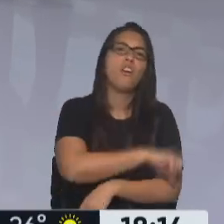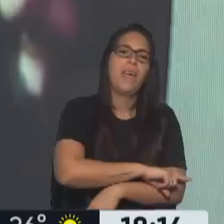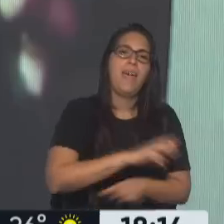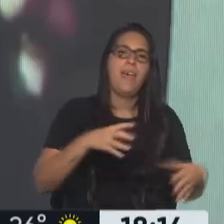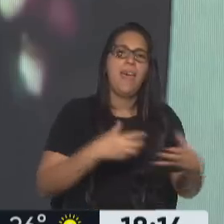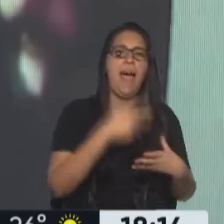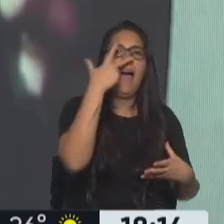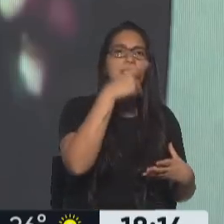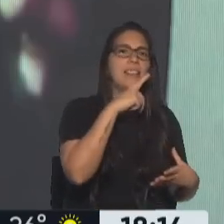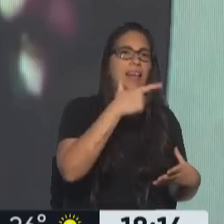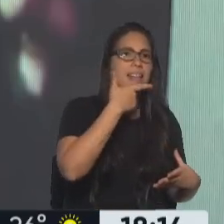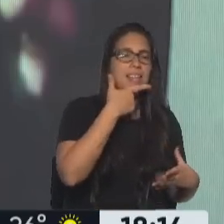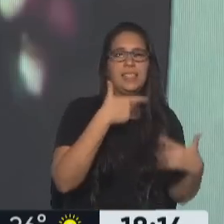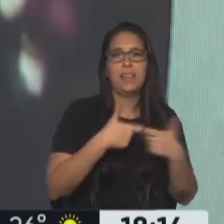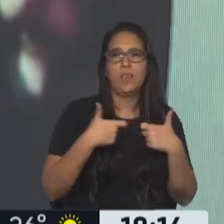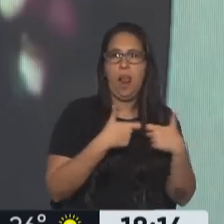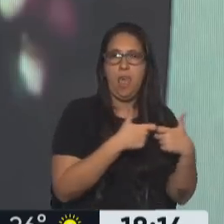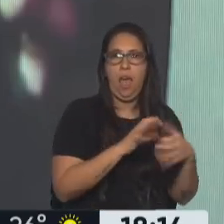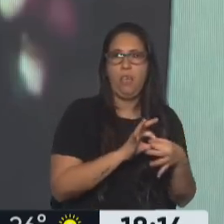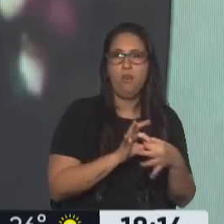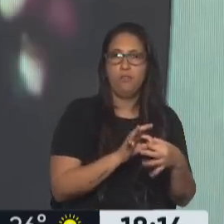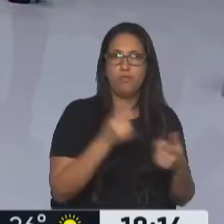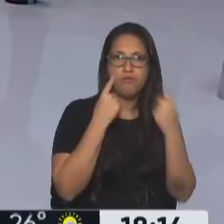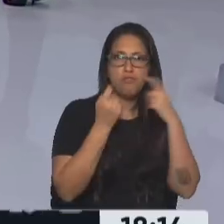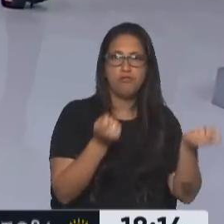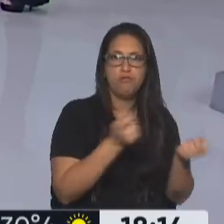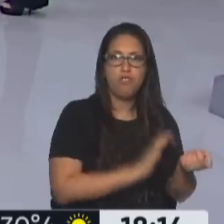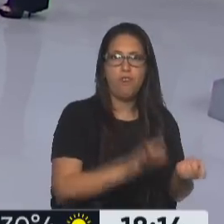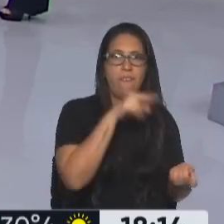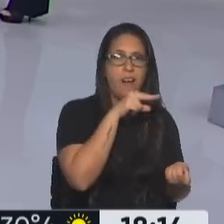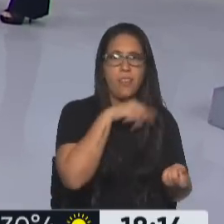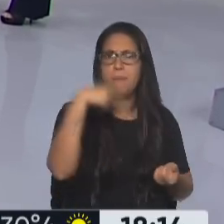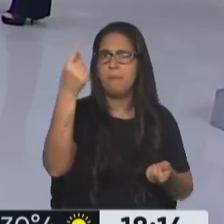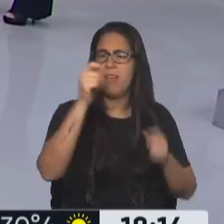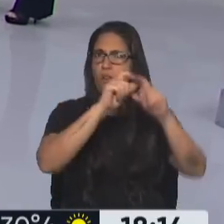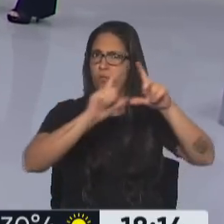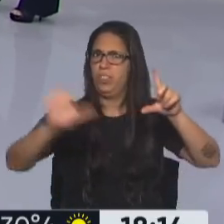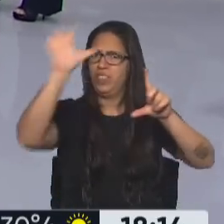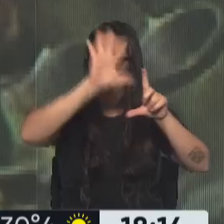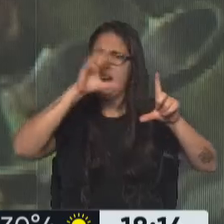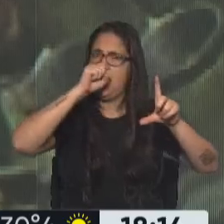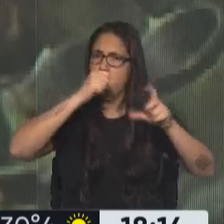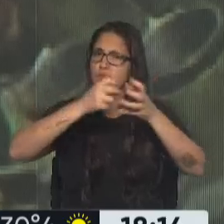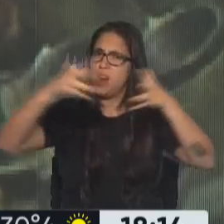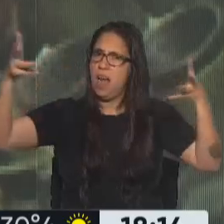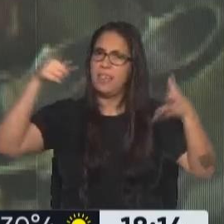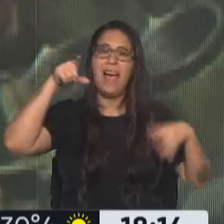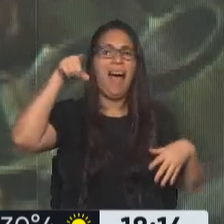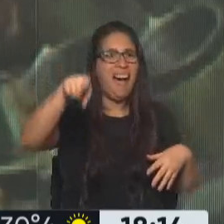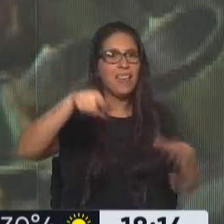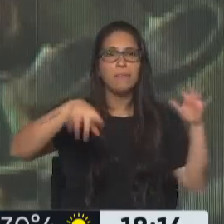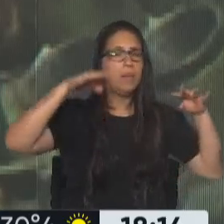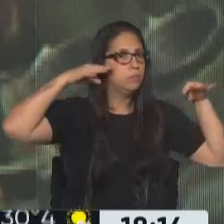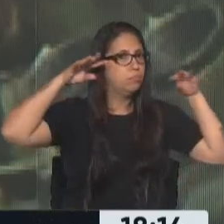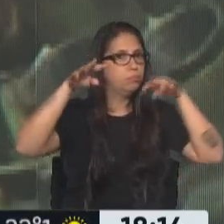el HTS y aliados que están controlando gran parte de Siria, pero es un territorio muy importante, ¿no? Sí, y yo diría que ahí va a estar la mirada de lo que